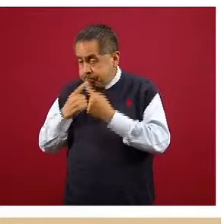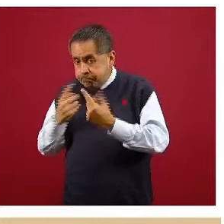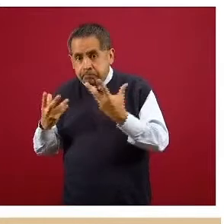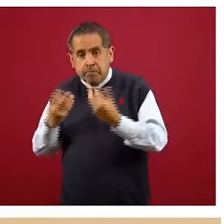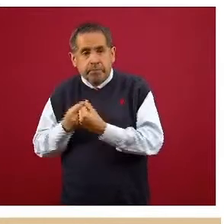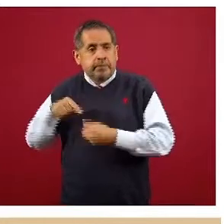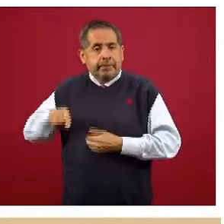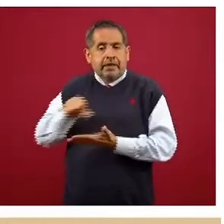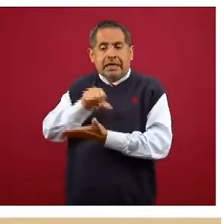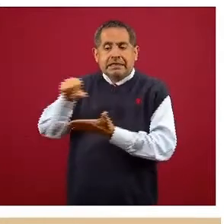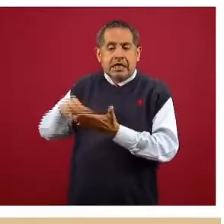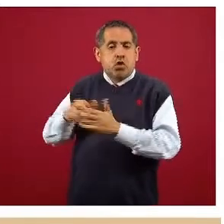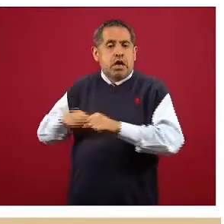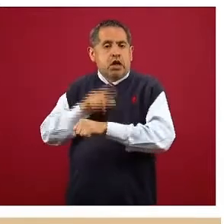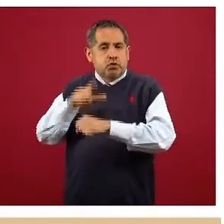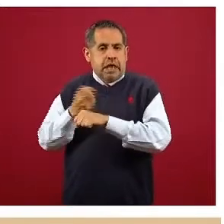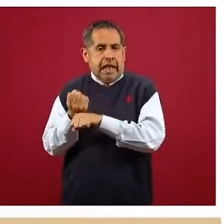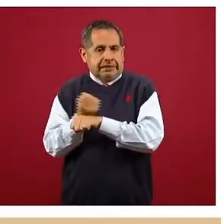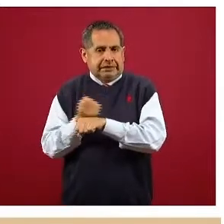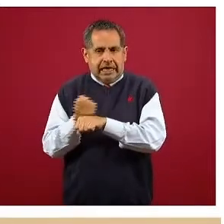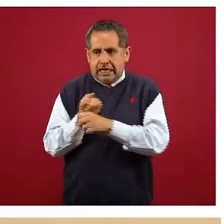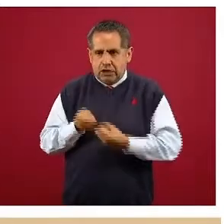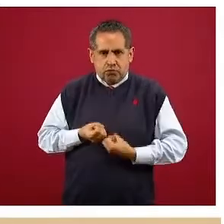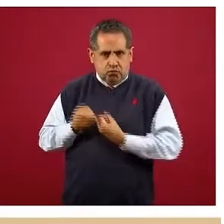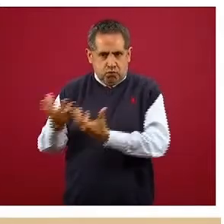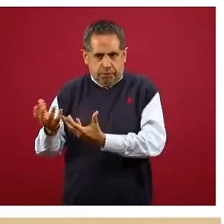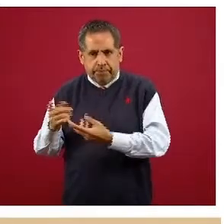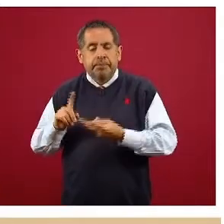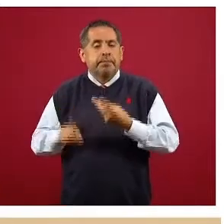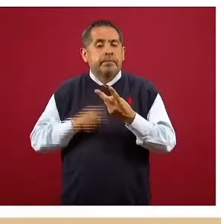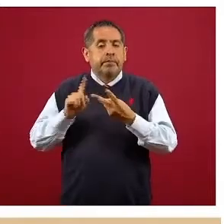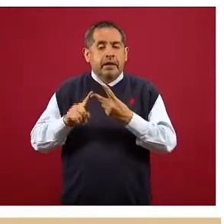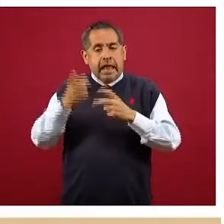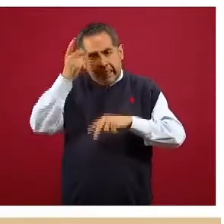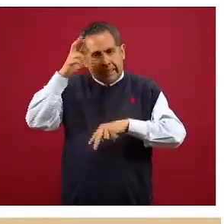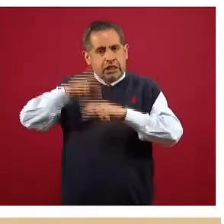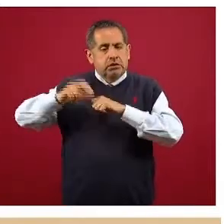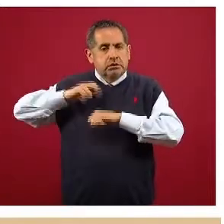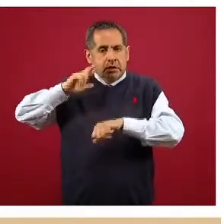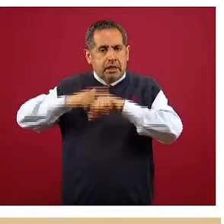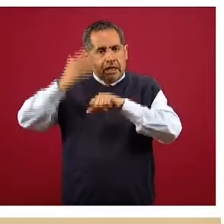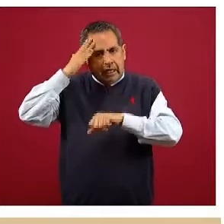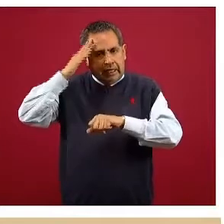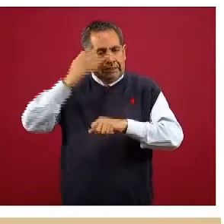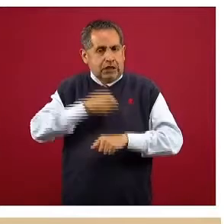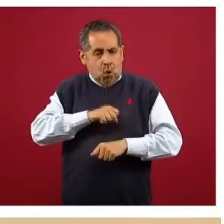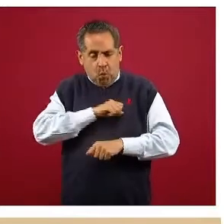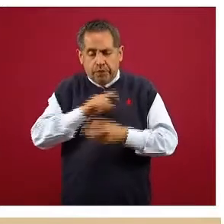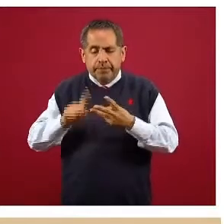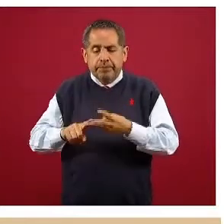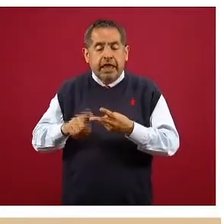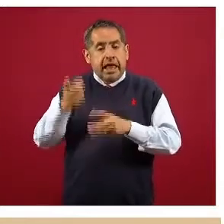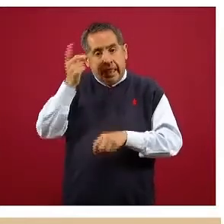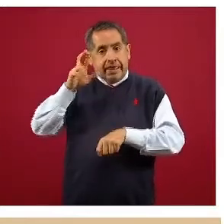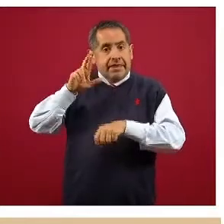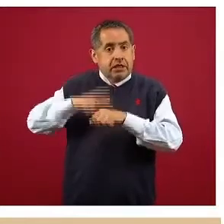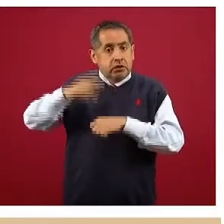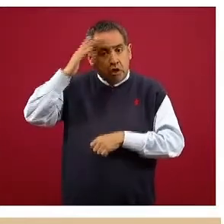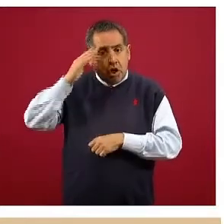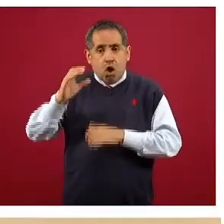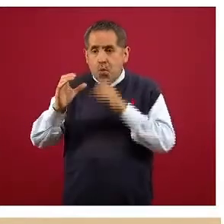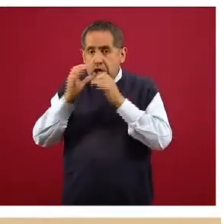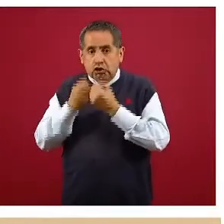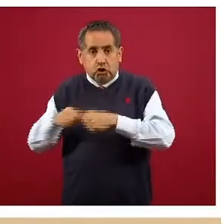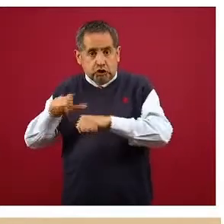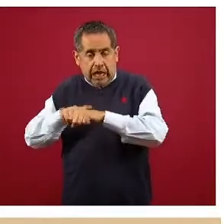del Centro Nacional de la Transfusión Sanguínea, la Dirección General de Promoción a la Salud, la Dirección General de Comunicación Social